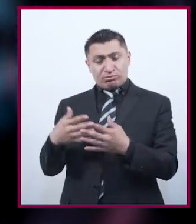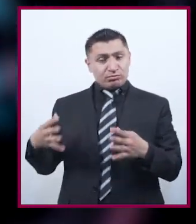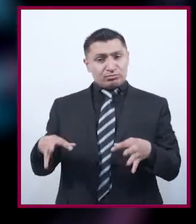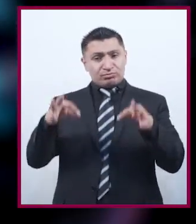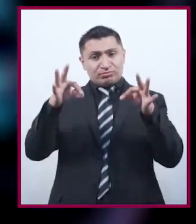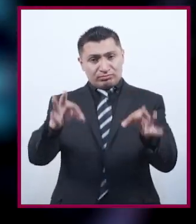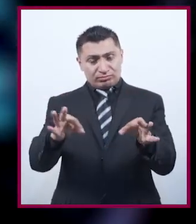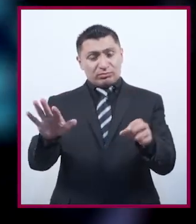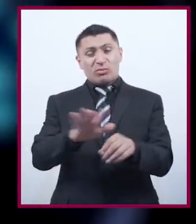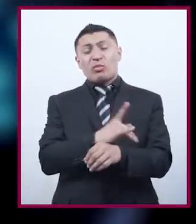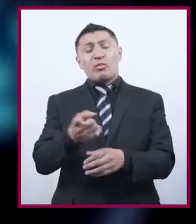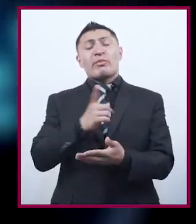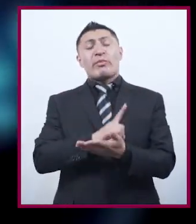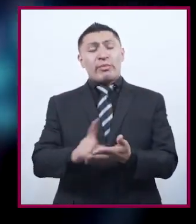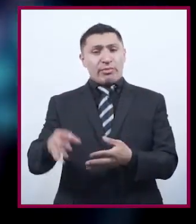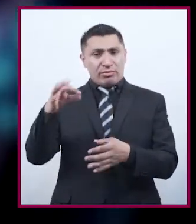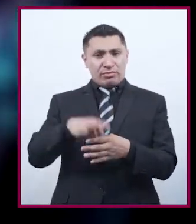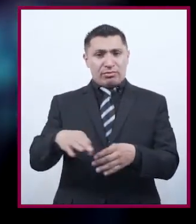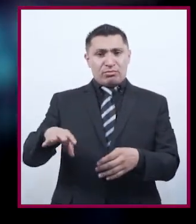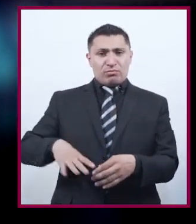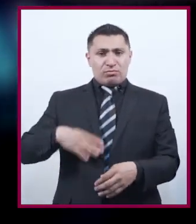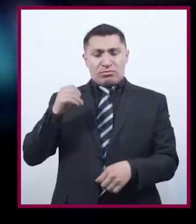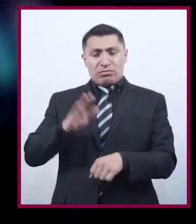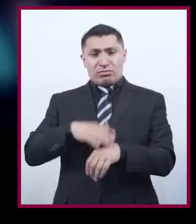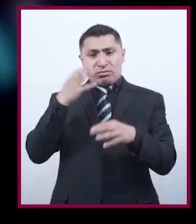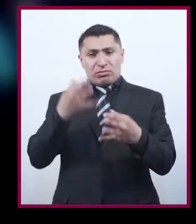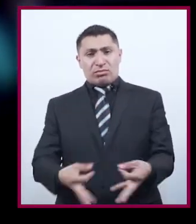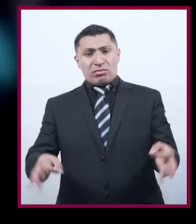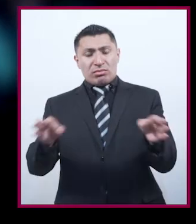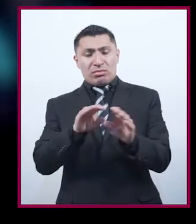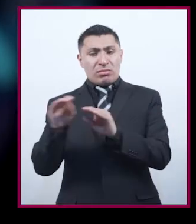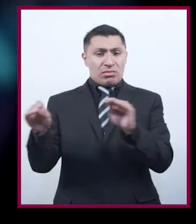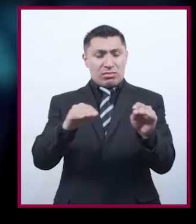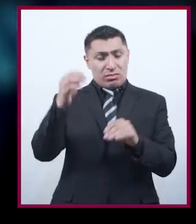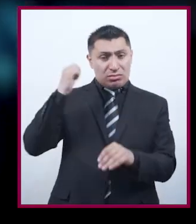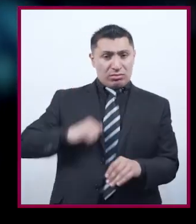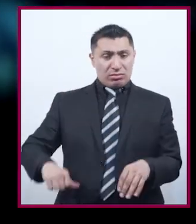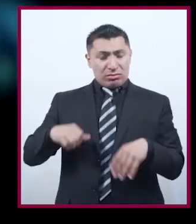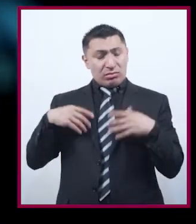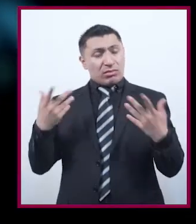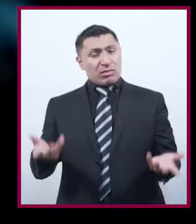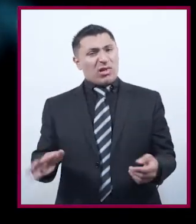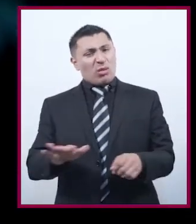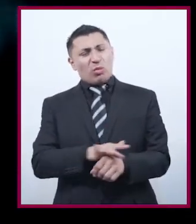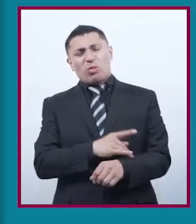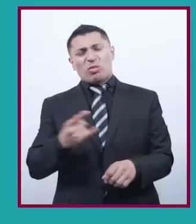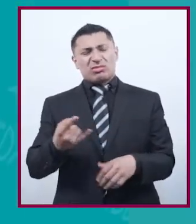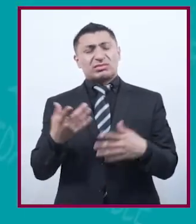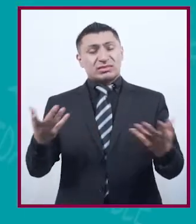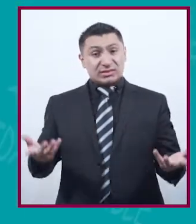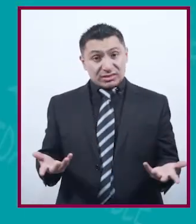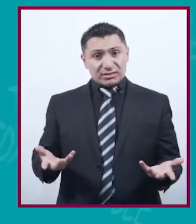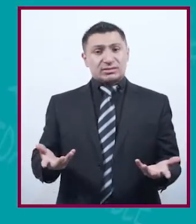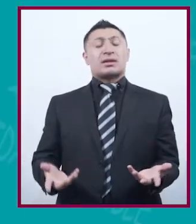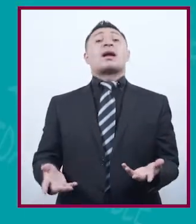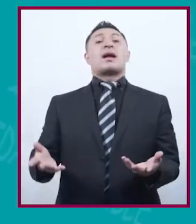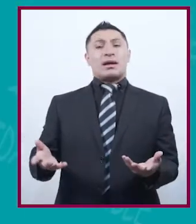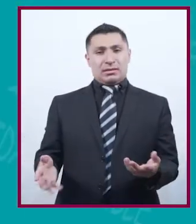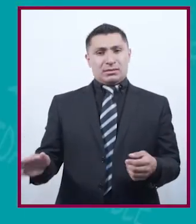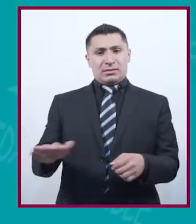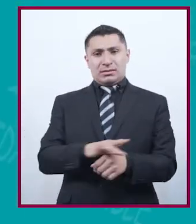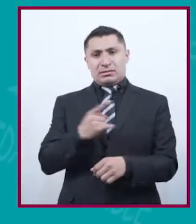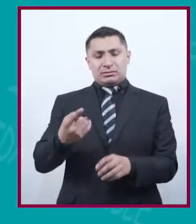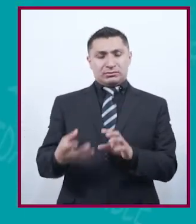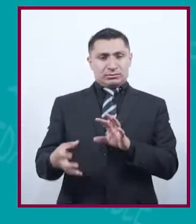¿Por qué el derecho al voto es una de las luchas más importantes para el movimiento de aquella época? Porque está vinculado con